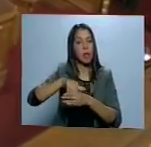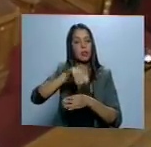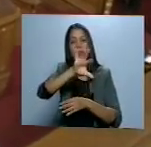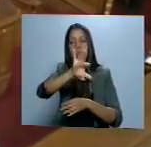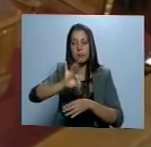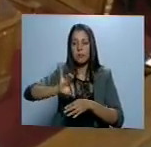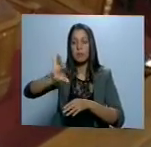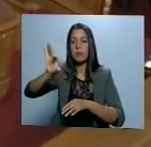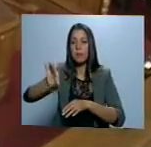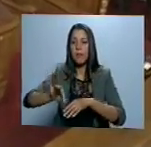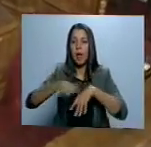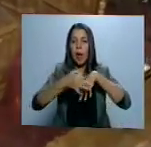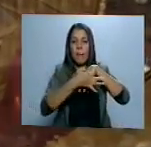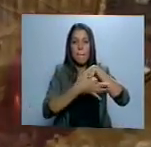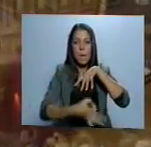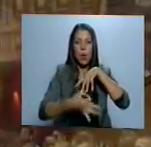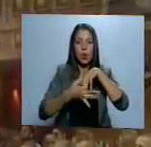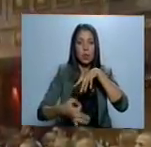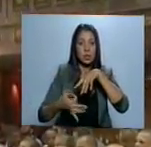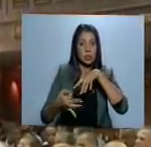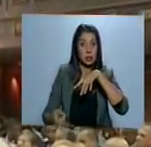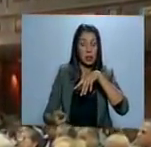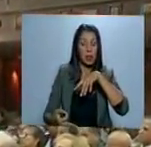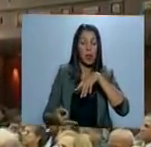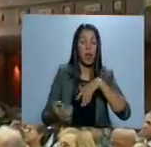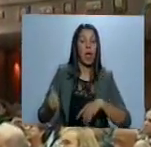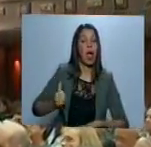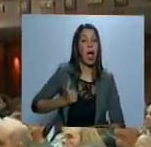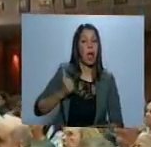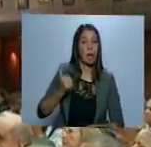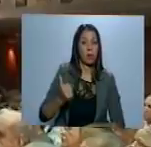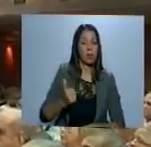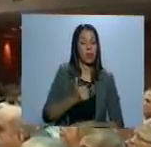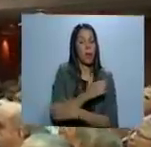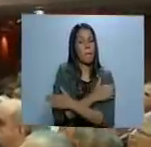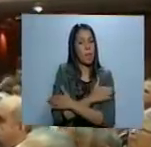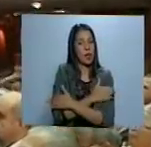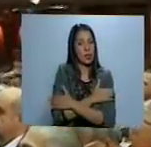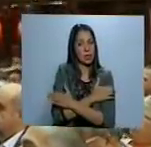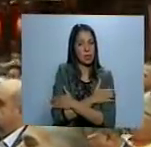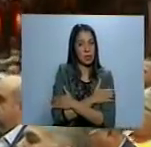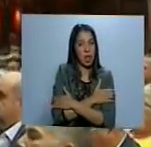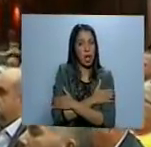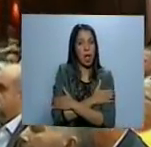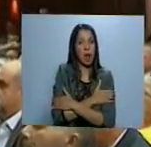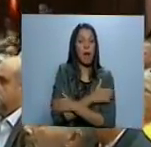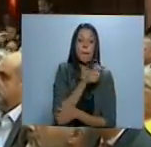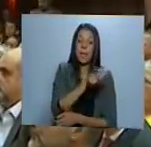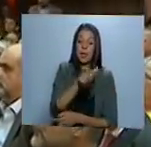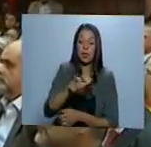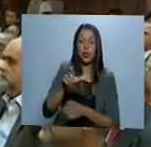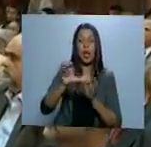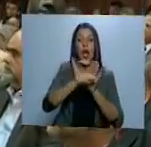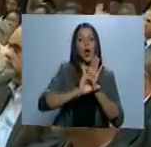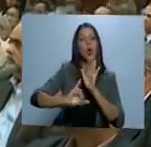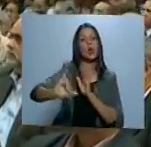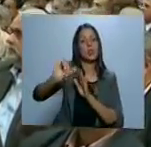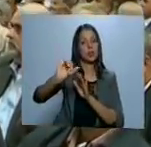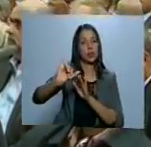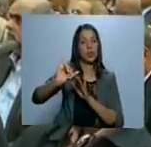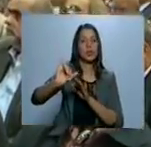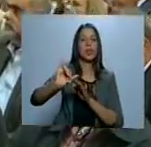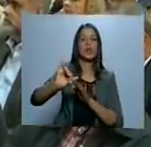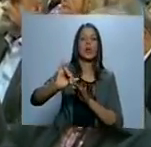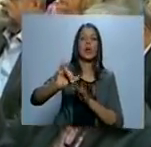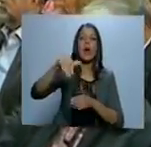por los municipios, y quiero aprovechar para felicitar a los y las constituyentes que salieron